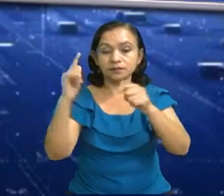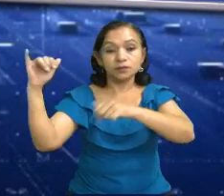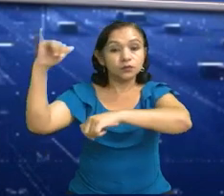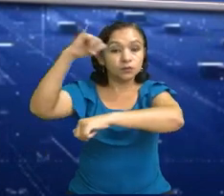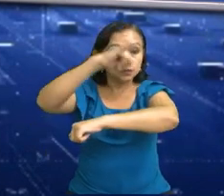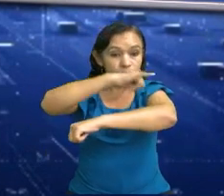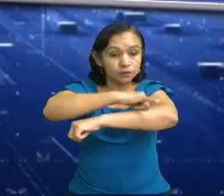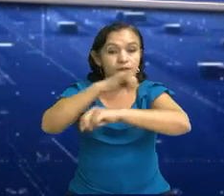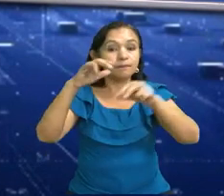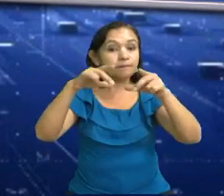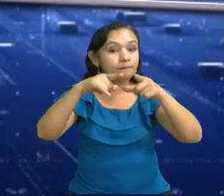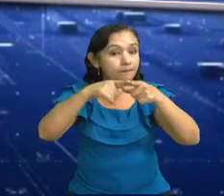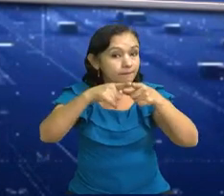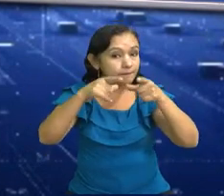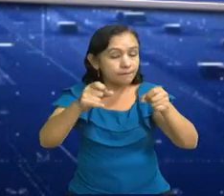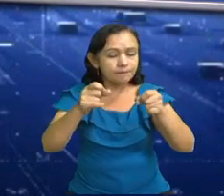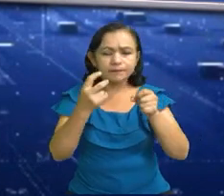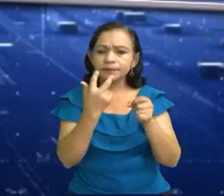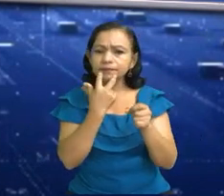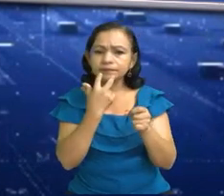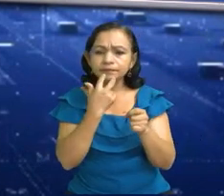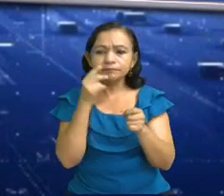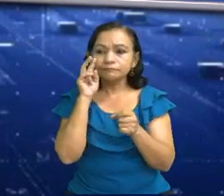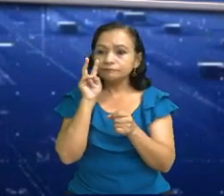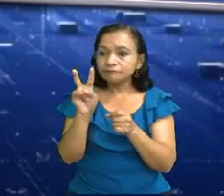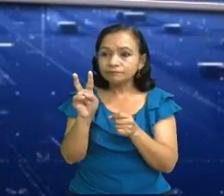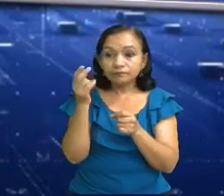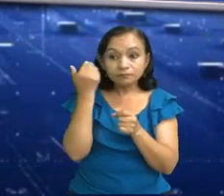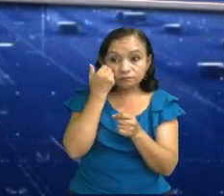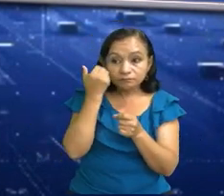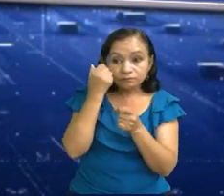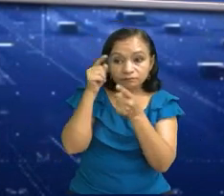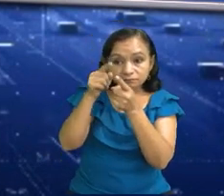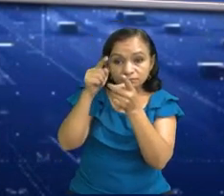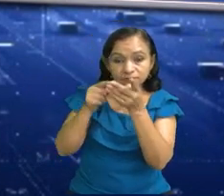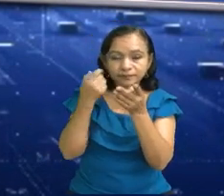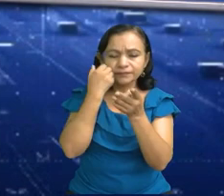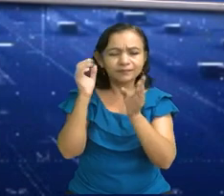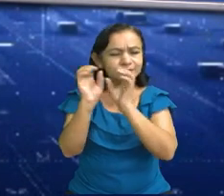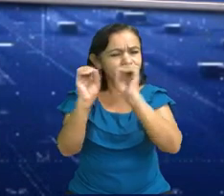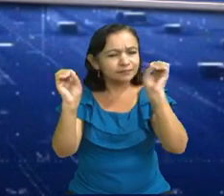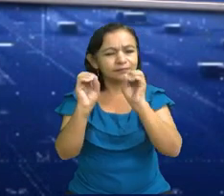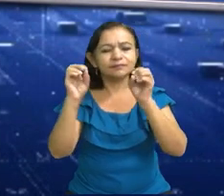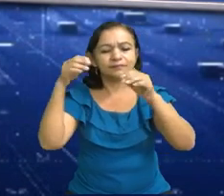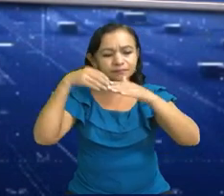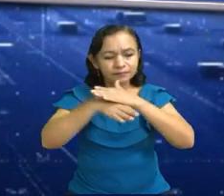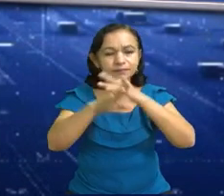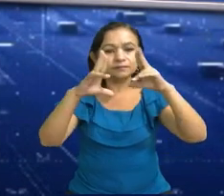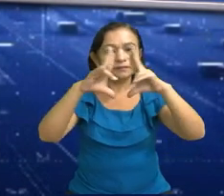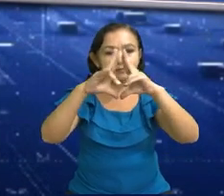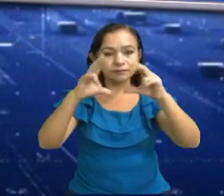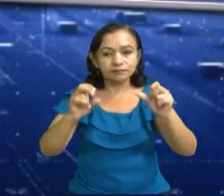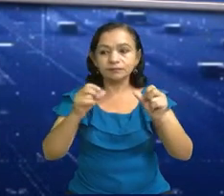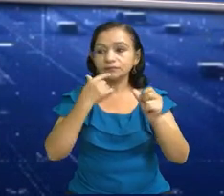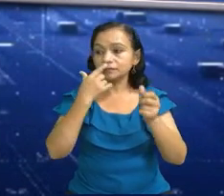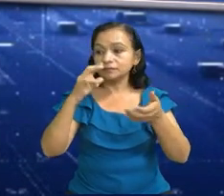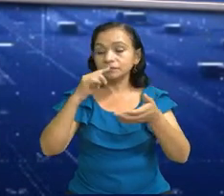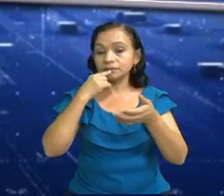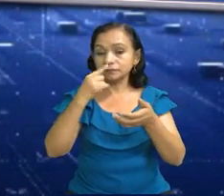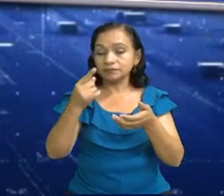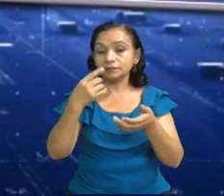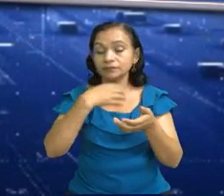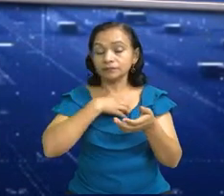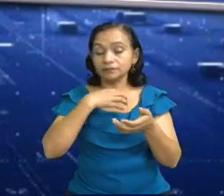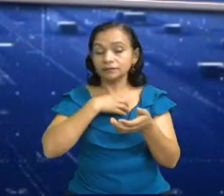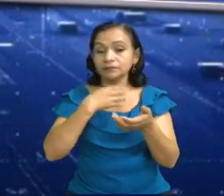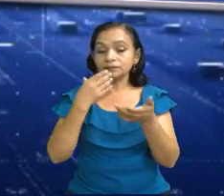de Managua, no se reportan casos con sintomatología respiratoria que haya ingresado al país. Por lo tanto, estamos confirmando que nuestra